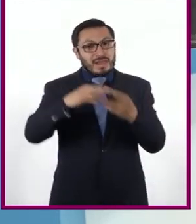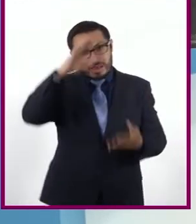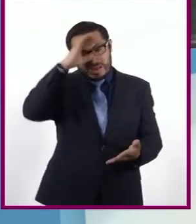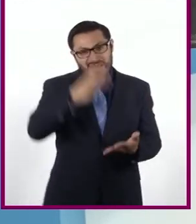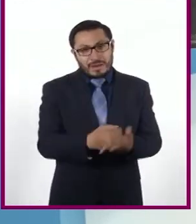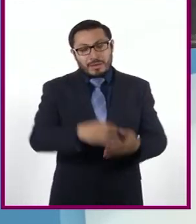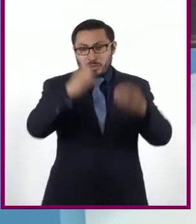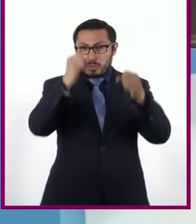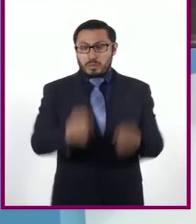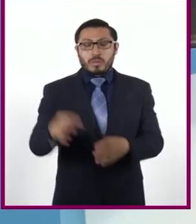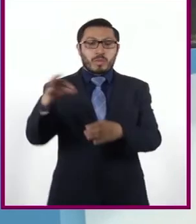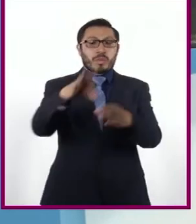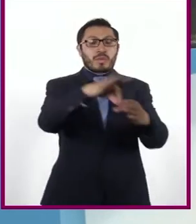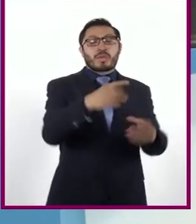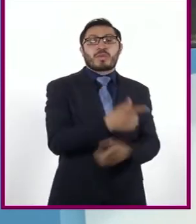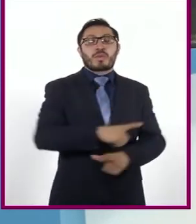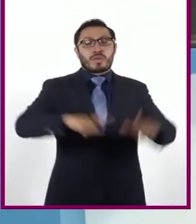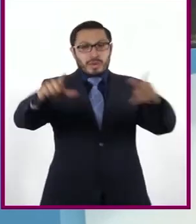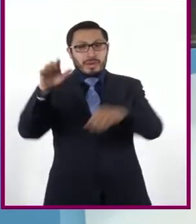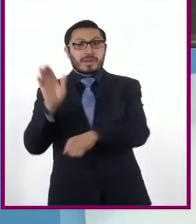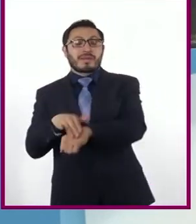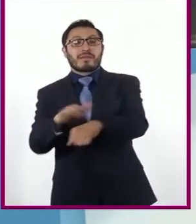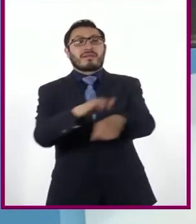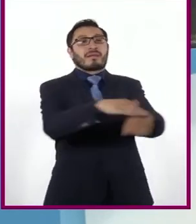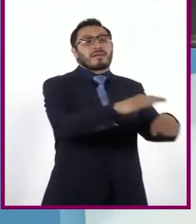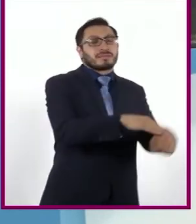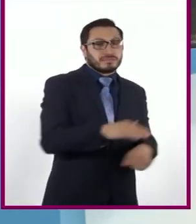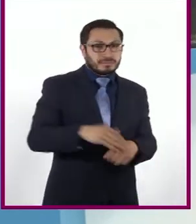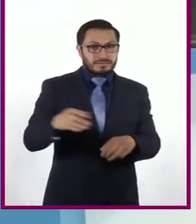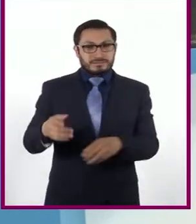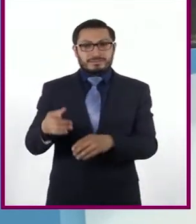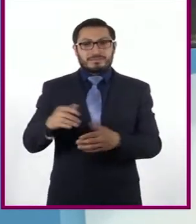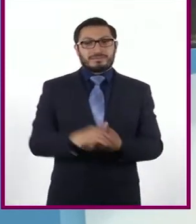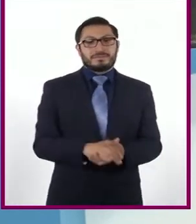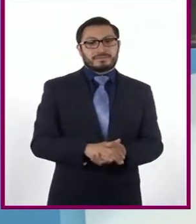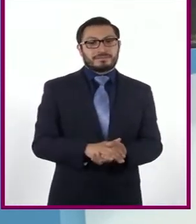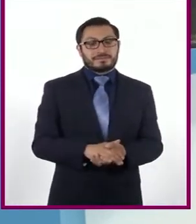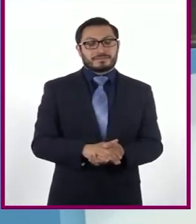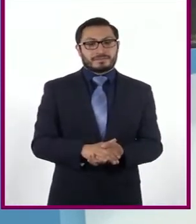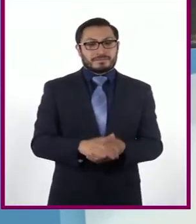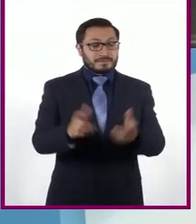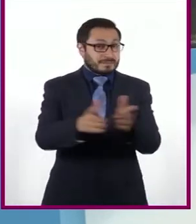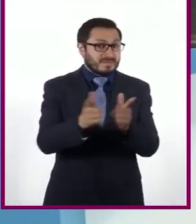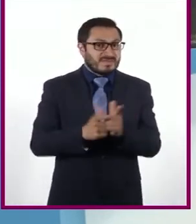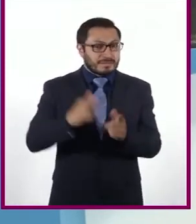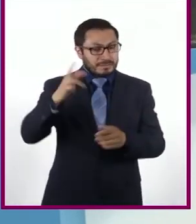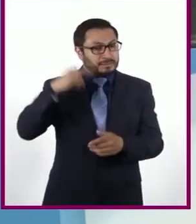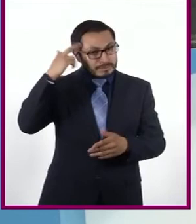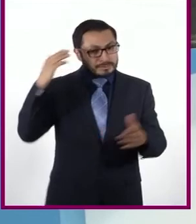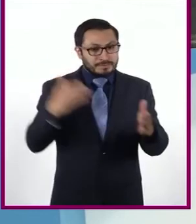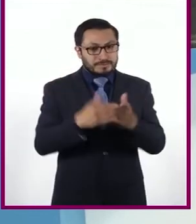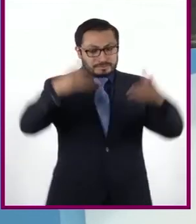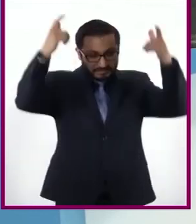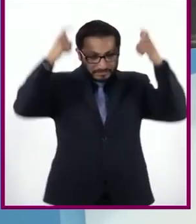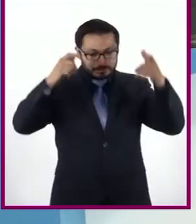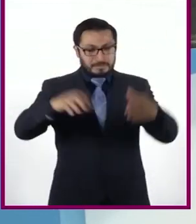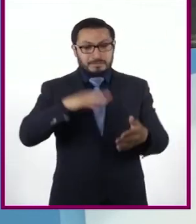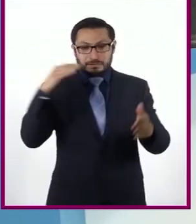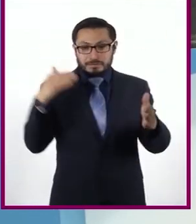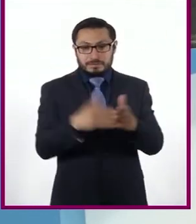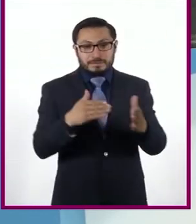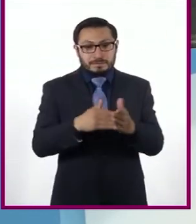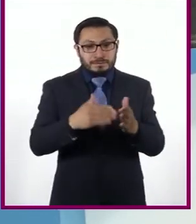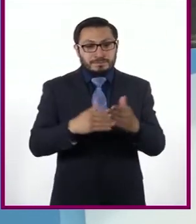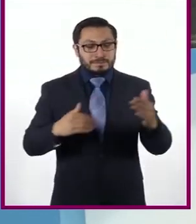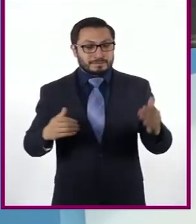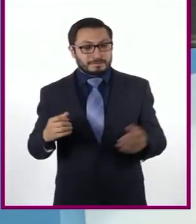garantizaba elecciones libres y convocatorias frecuentes del Parlamento, se limitaban los poderes de la corona y se establecen los derechos